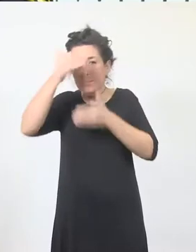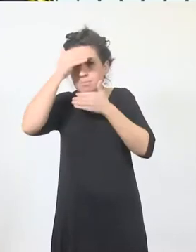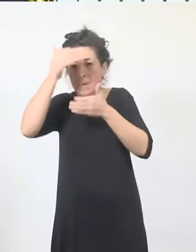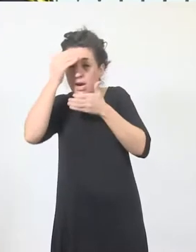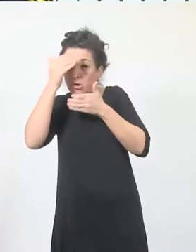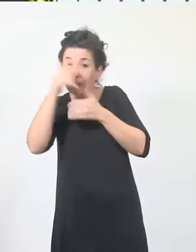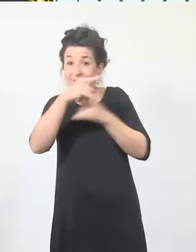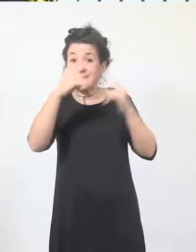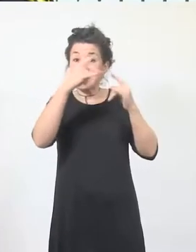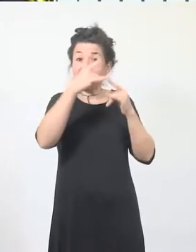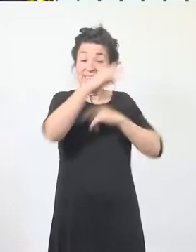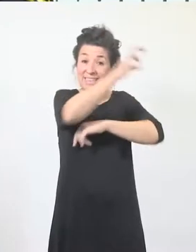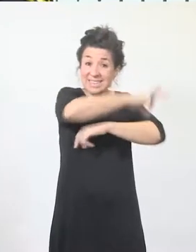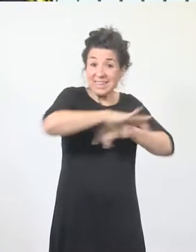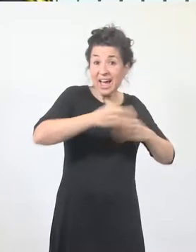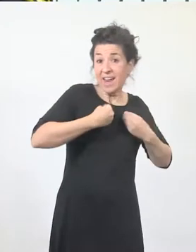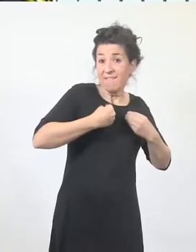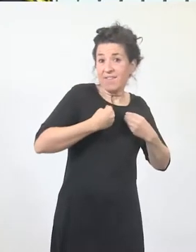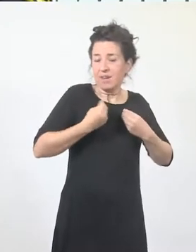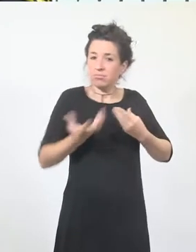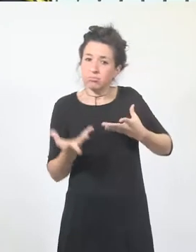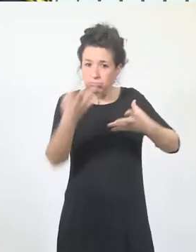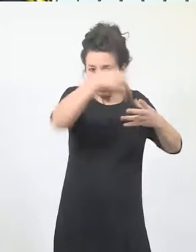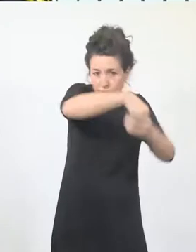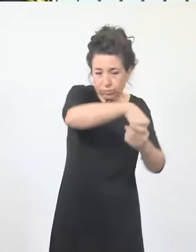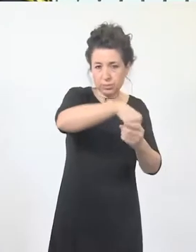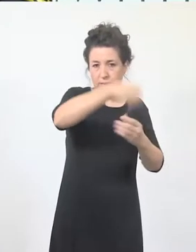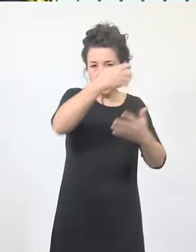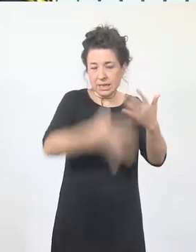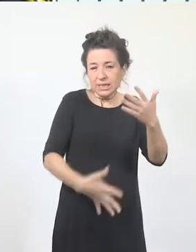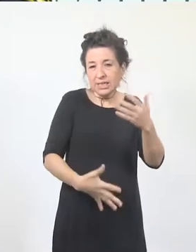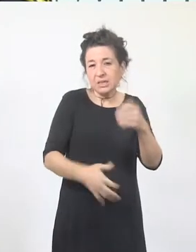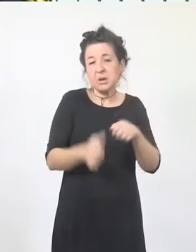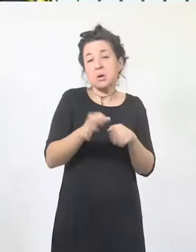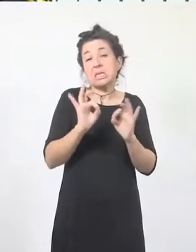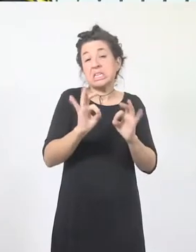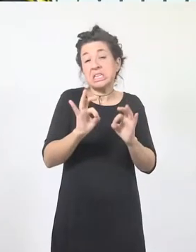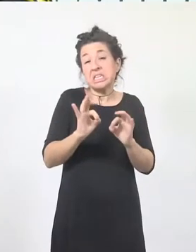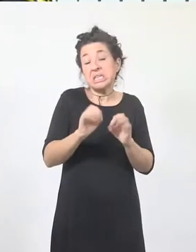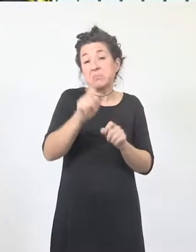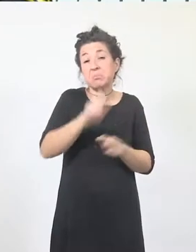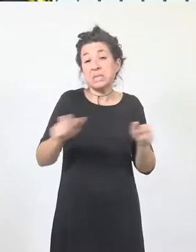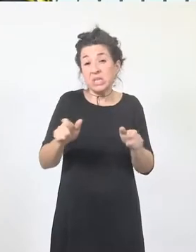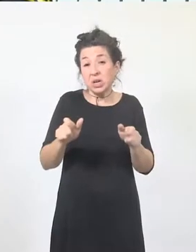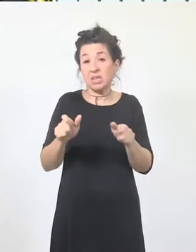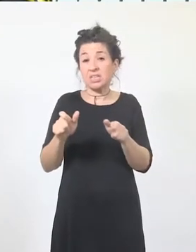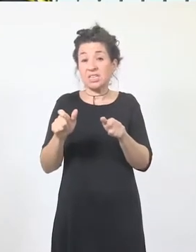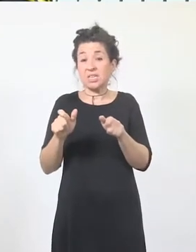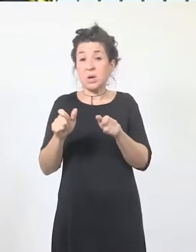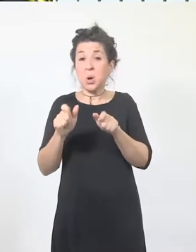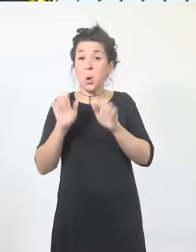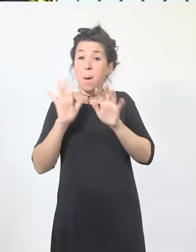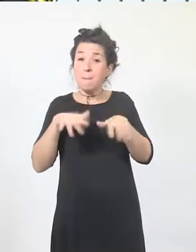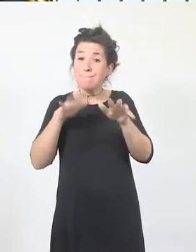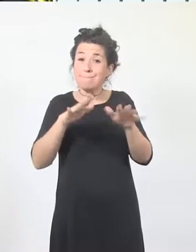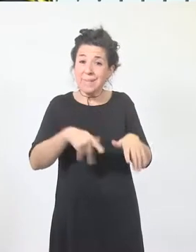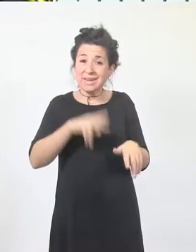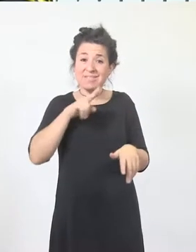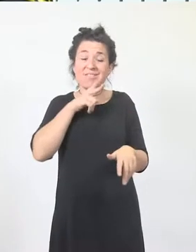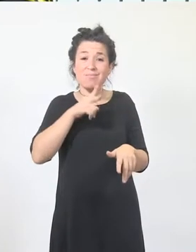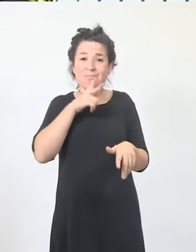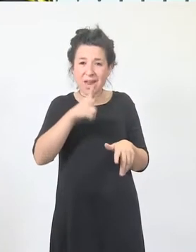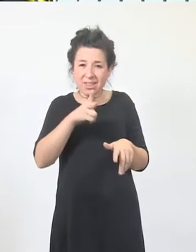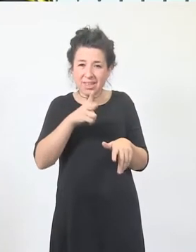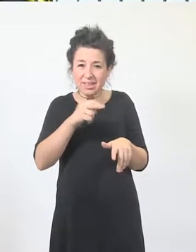habían vivido en el Sahara, sobre todo la gente que vino en la Marcha Verde, que fue una invasión que organizó